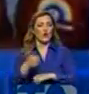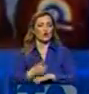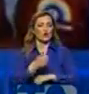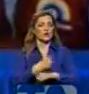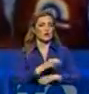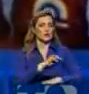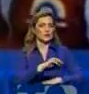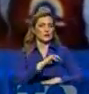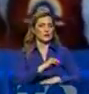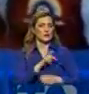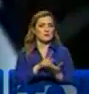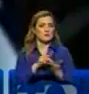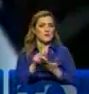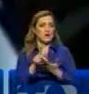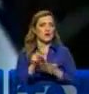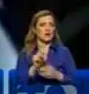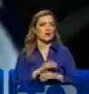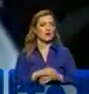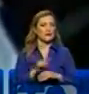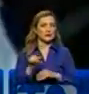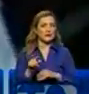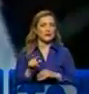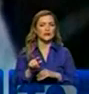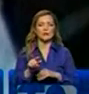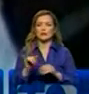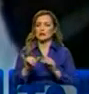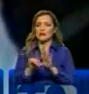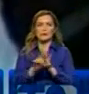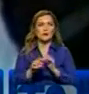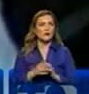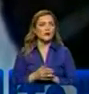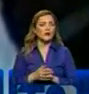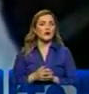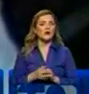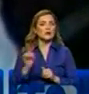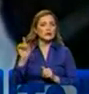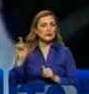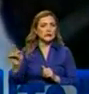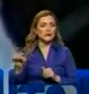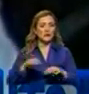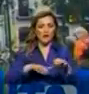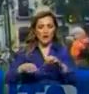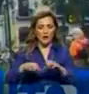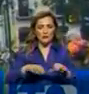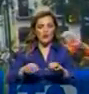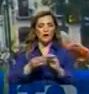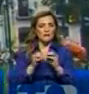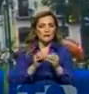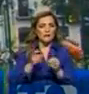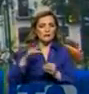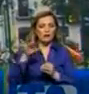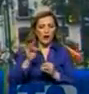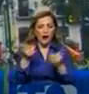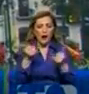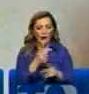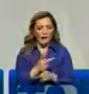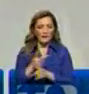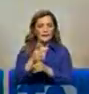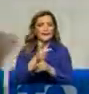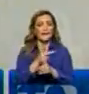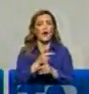En una entrevista radial, Ramón Lanchimba, coordinador de Pachakutik en ese entonces y hoy concejal de